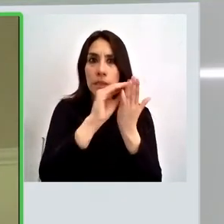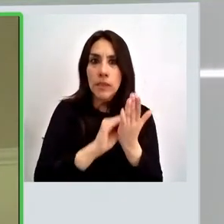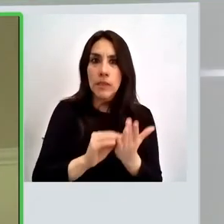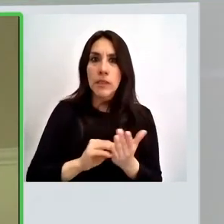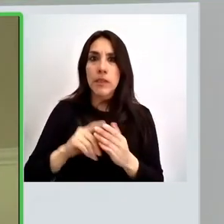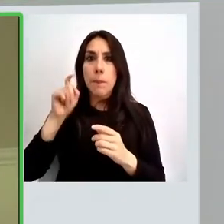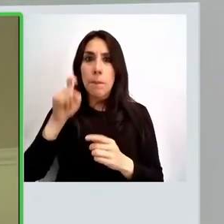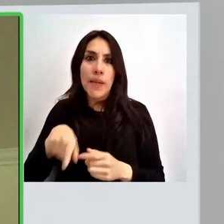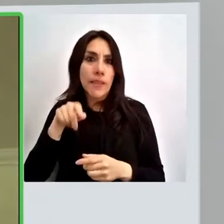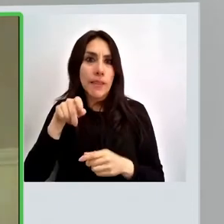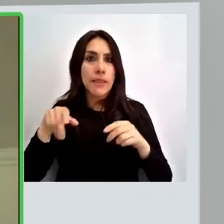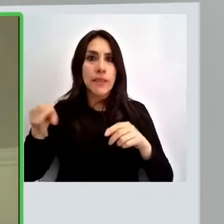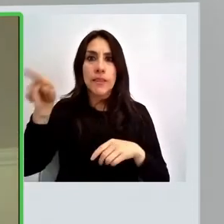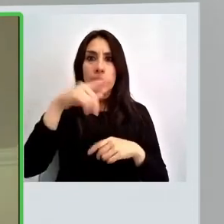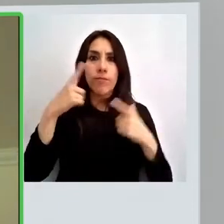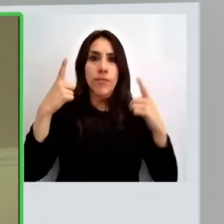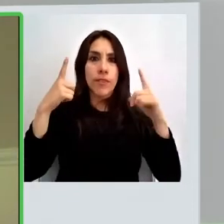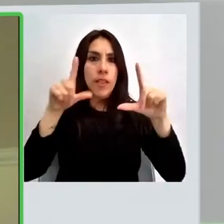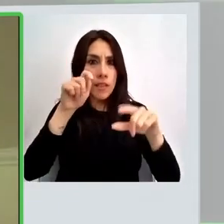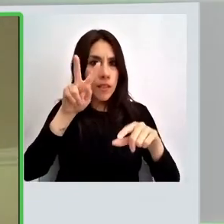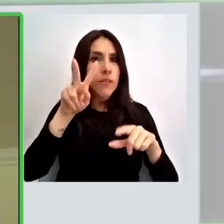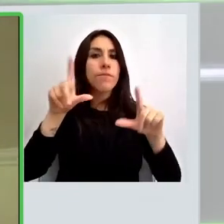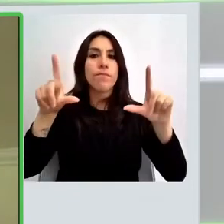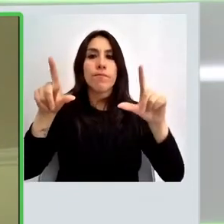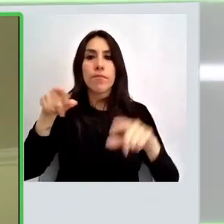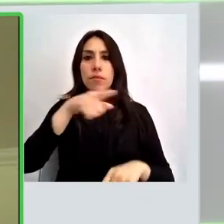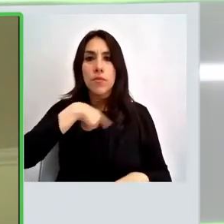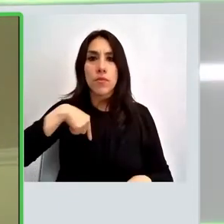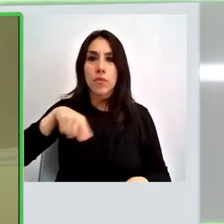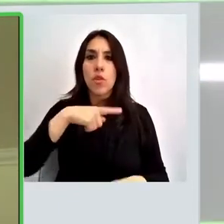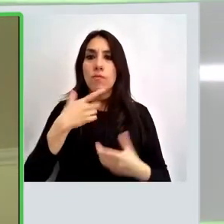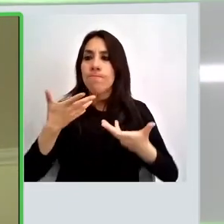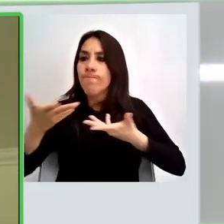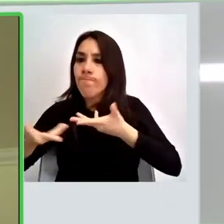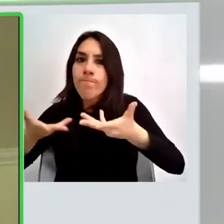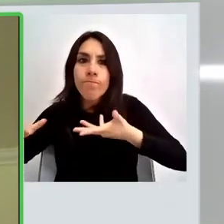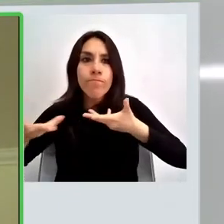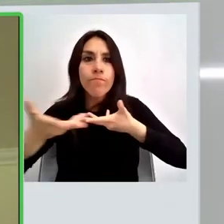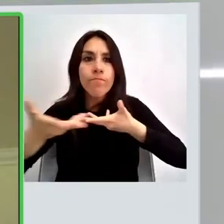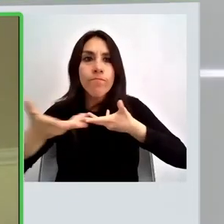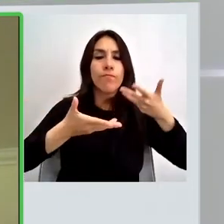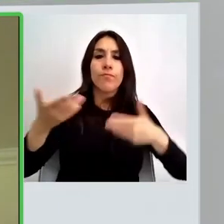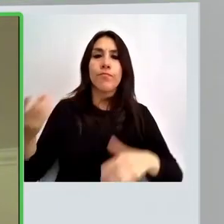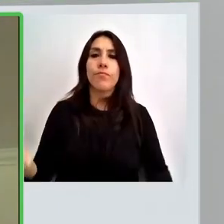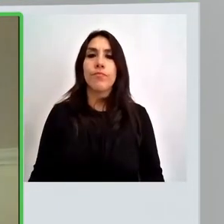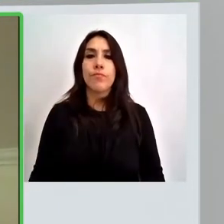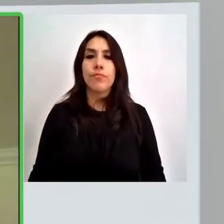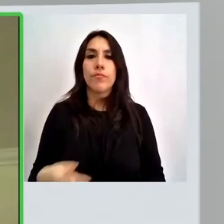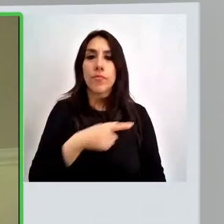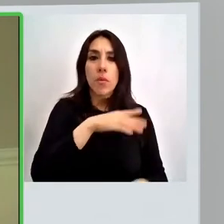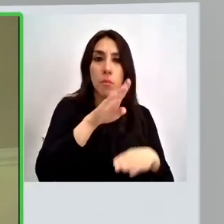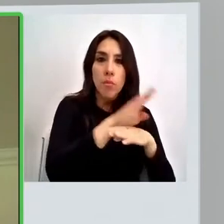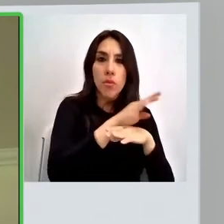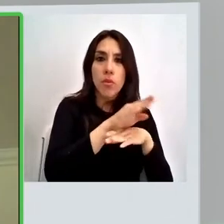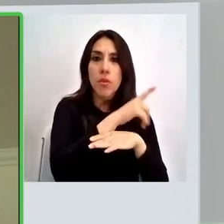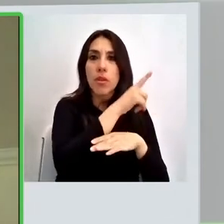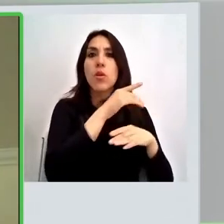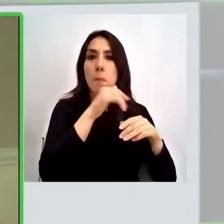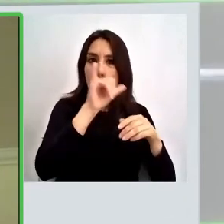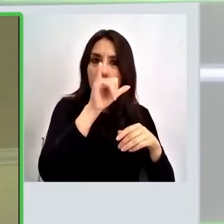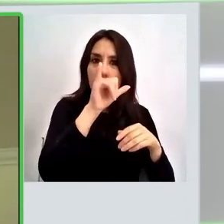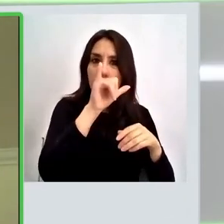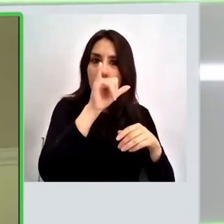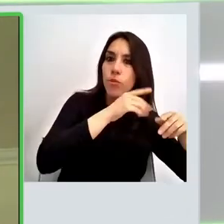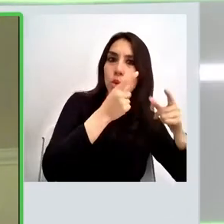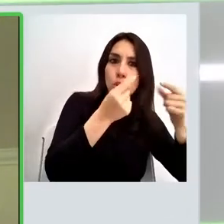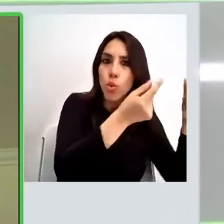tuvimos que hablar con los fabricantes tanto a nivel local como a nivel internacional por ejemplo los fabricantes